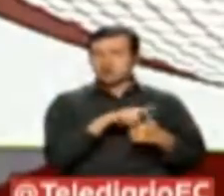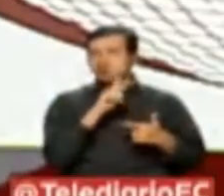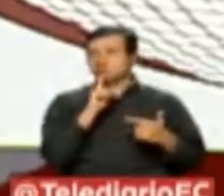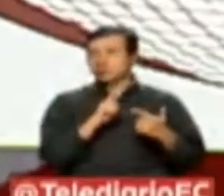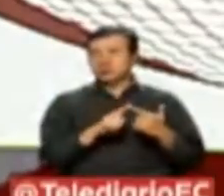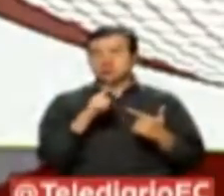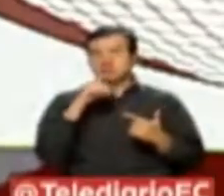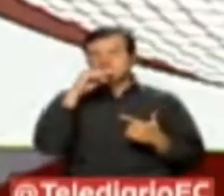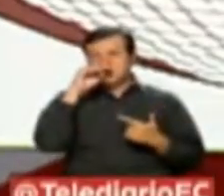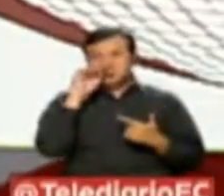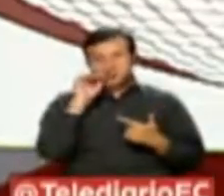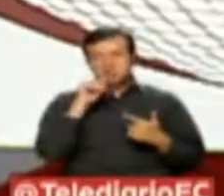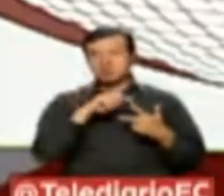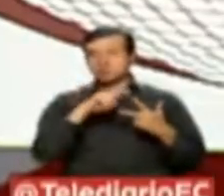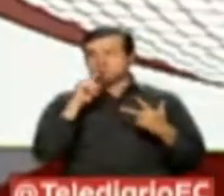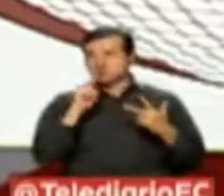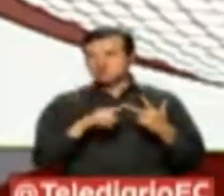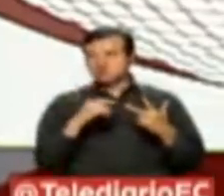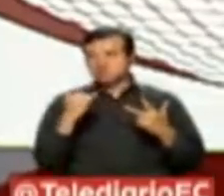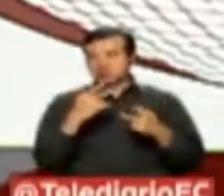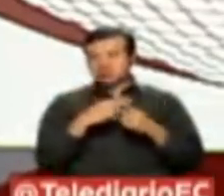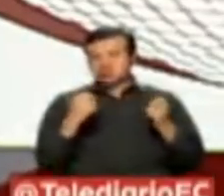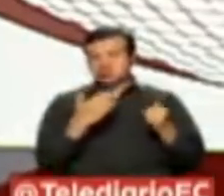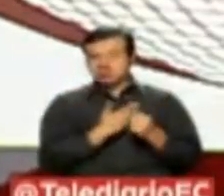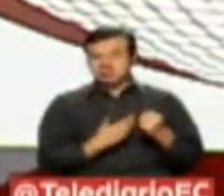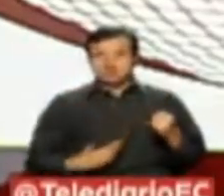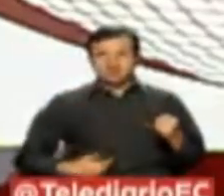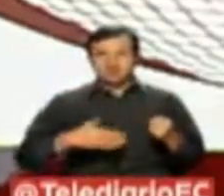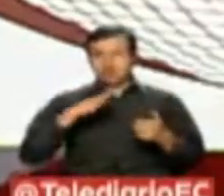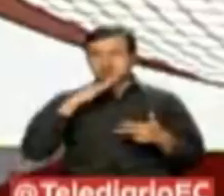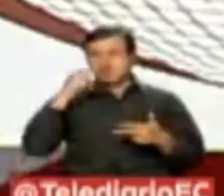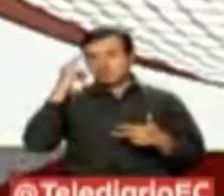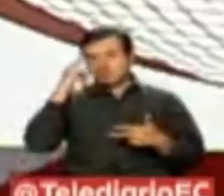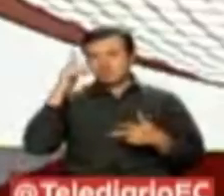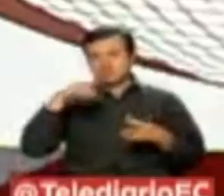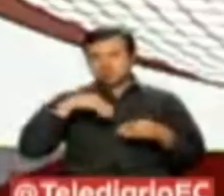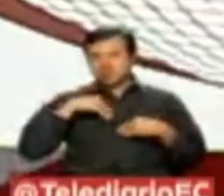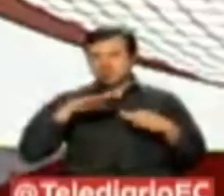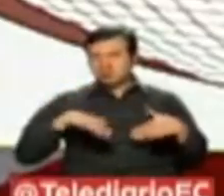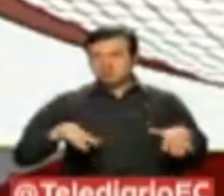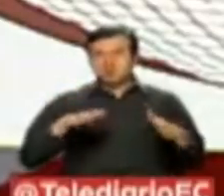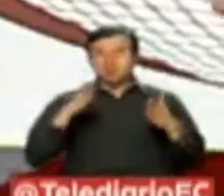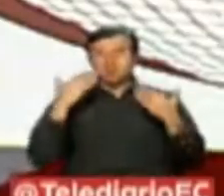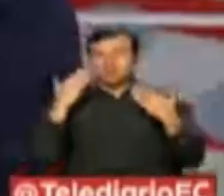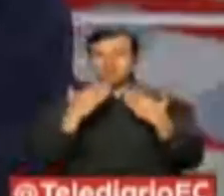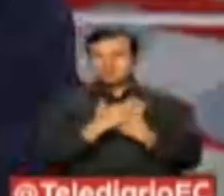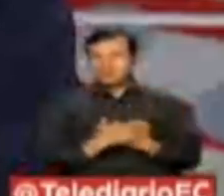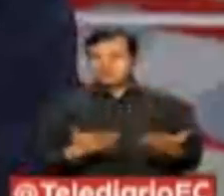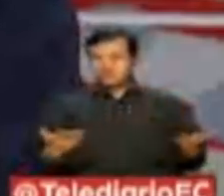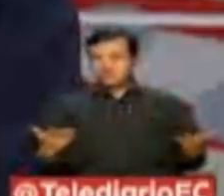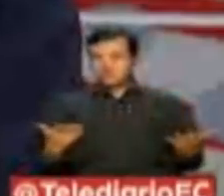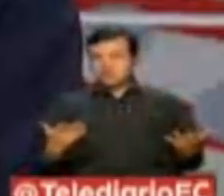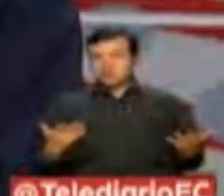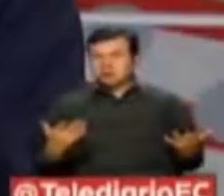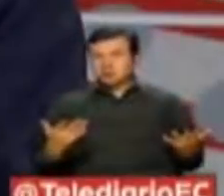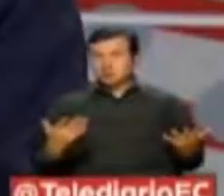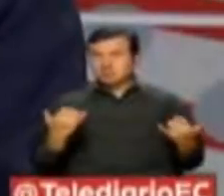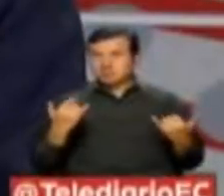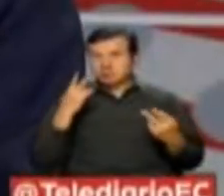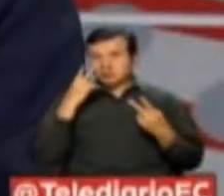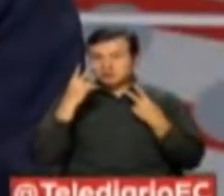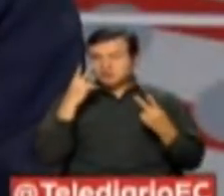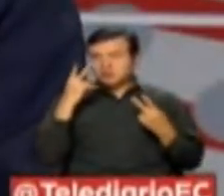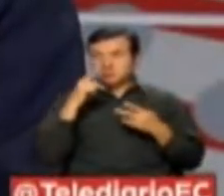jaime nebot e incluso el propio expresidente correa tenía una fuerte aceptación en la ciudad de guayaquil sin embargo el fenómeno hoy por hoy es que